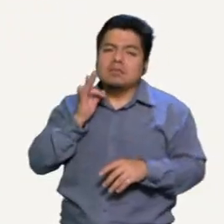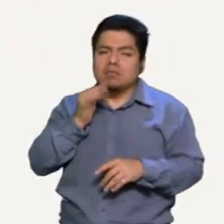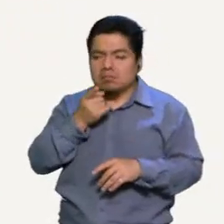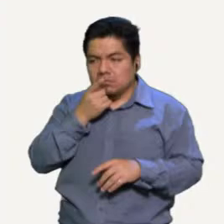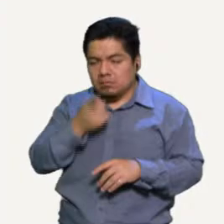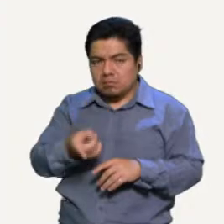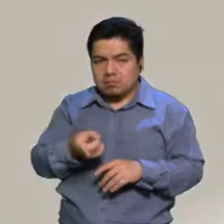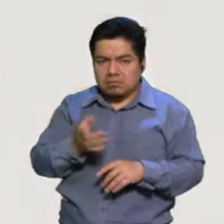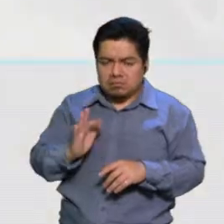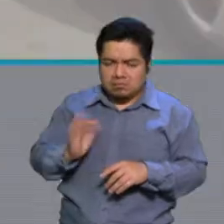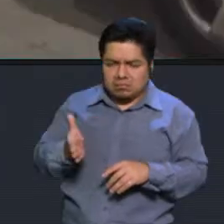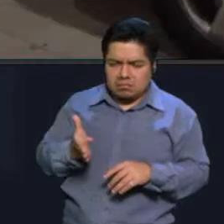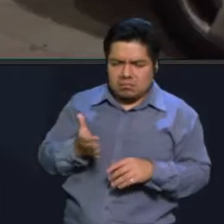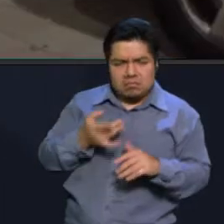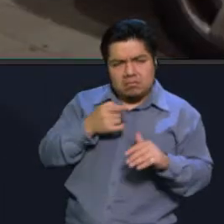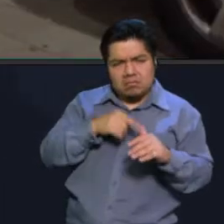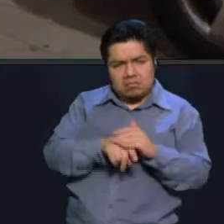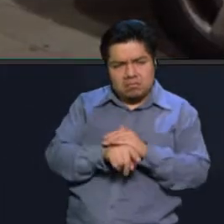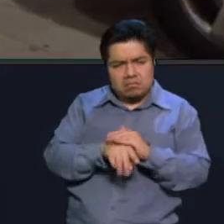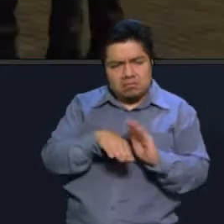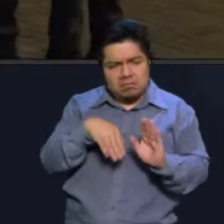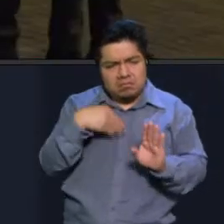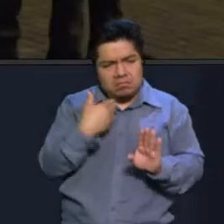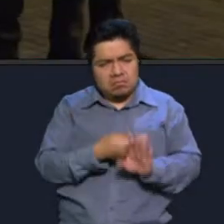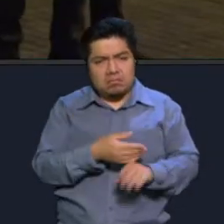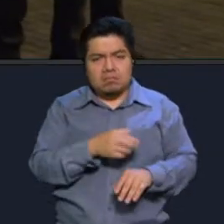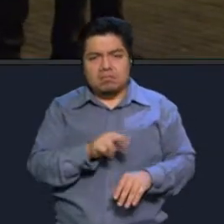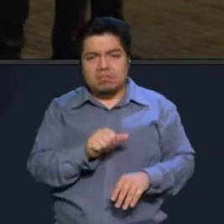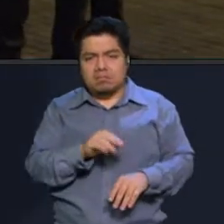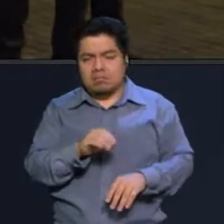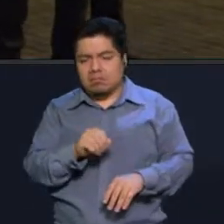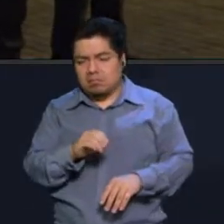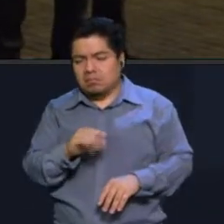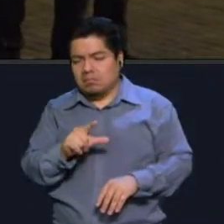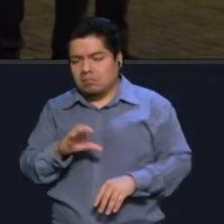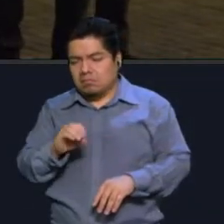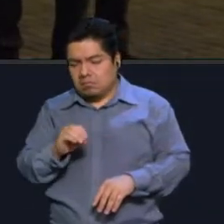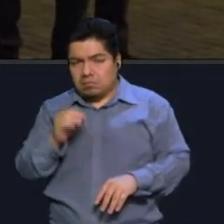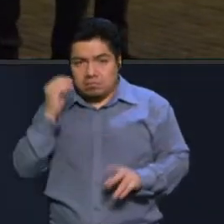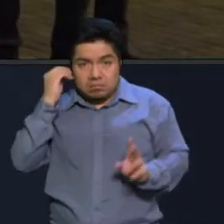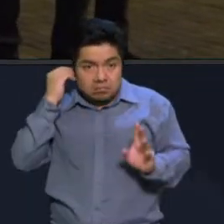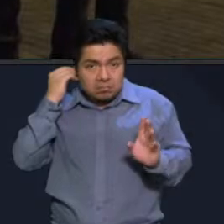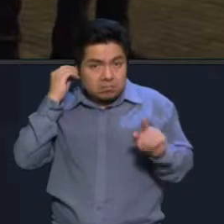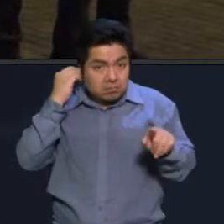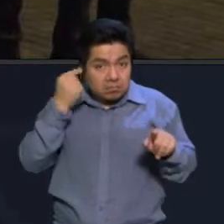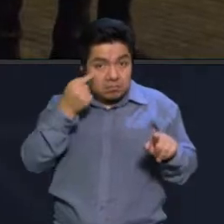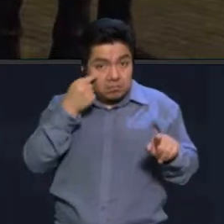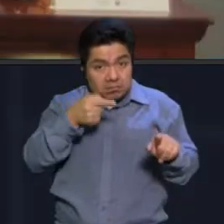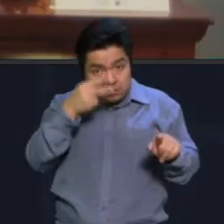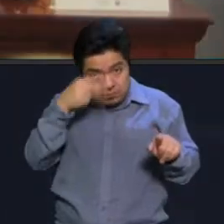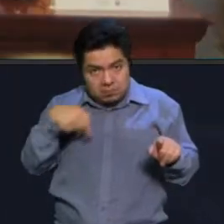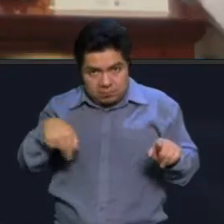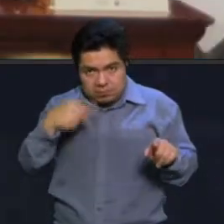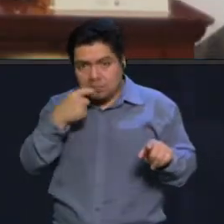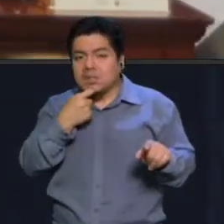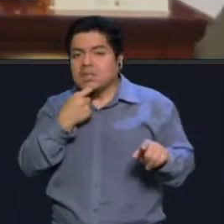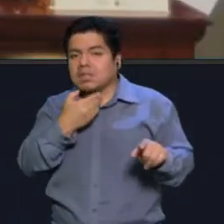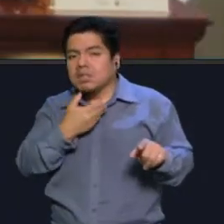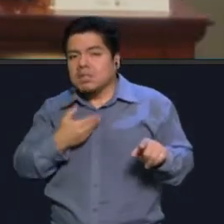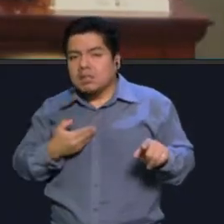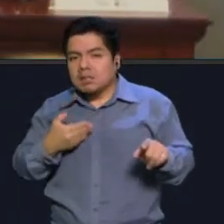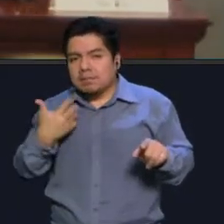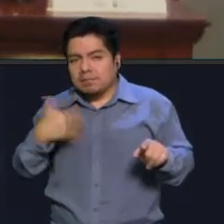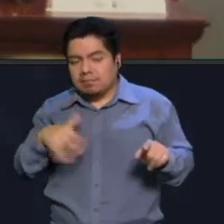a aceptar una denuncia, una demanda en contra de Roberto Canseco. Y mira la jugada tan estratégica de nuestro presidente, López Obrador, que